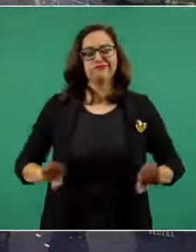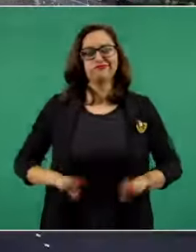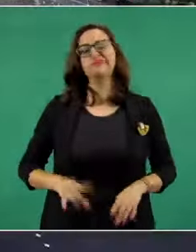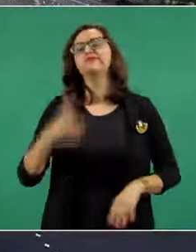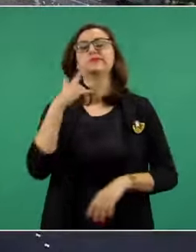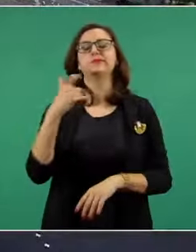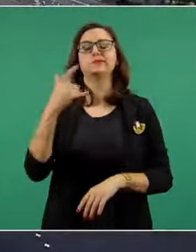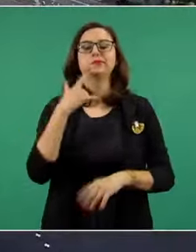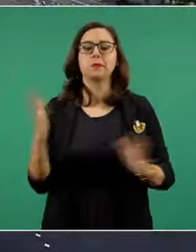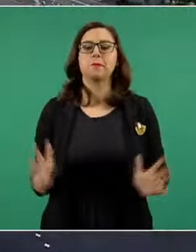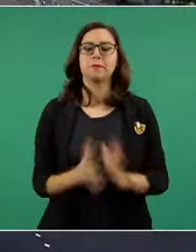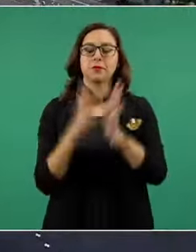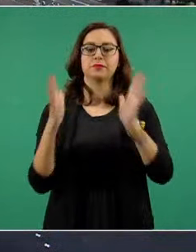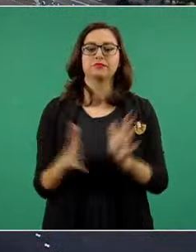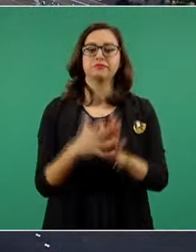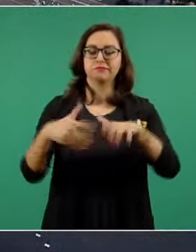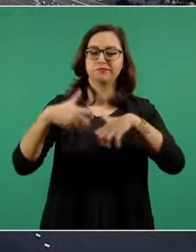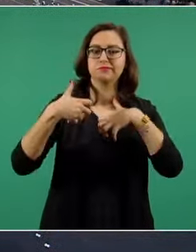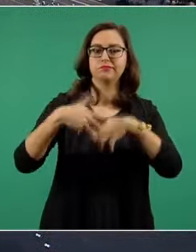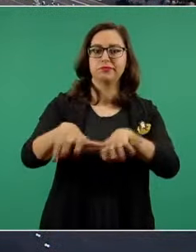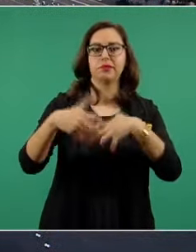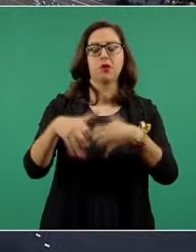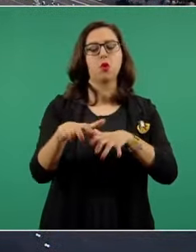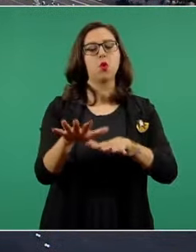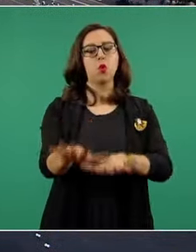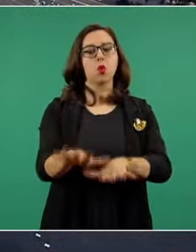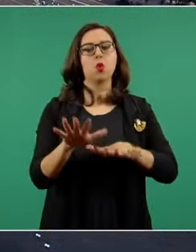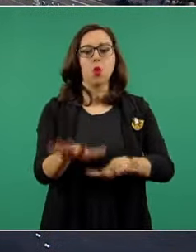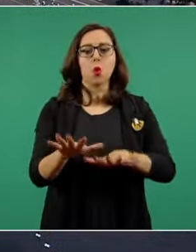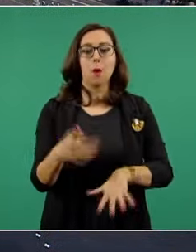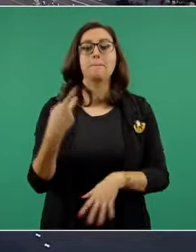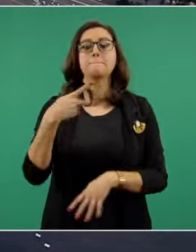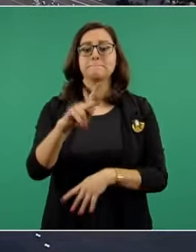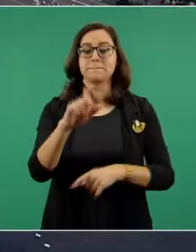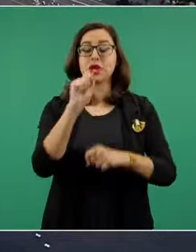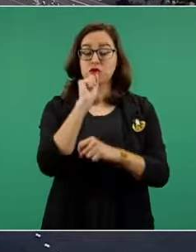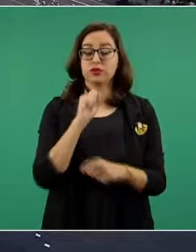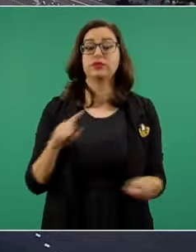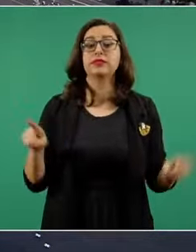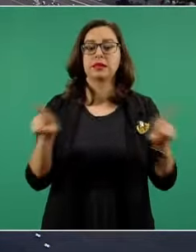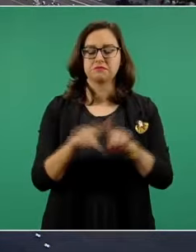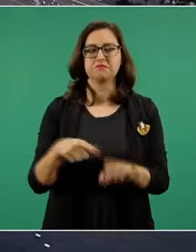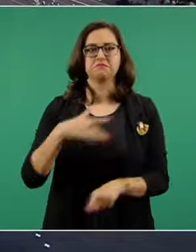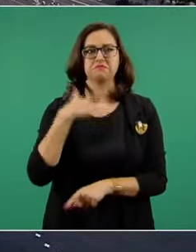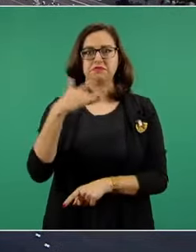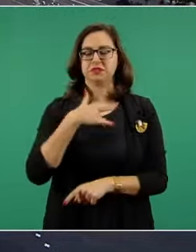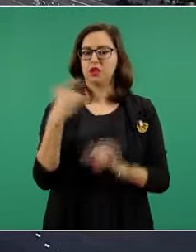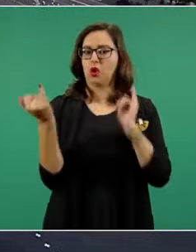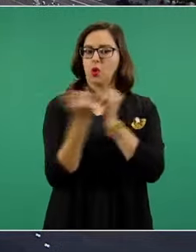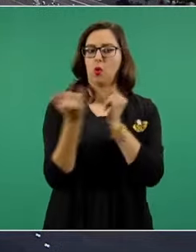evento cívico-militar, pero también considero que representa, como otras manifestaciones, la consolidación de la